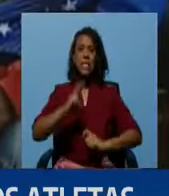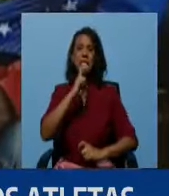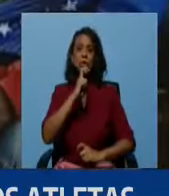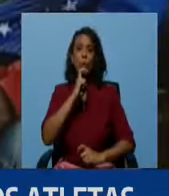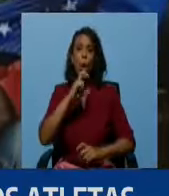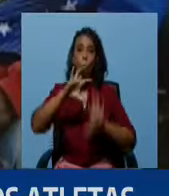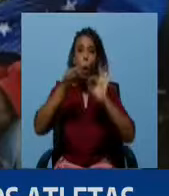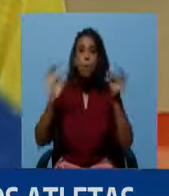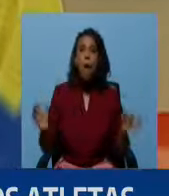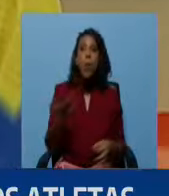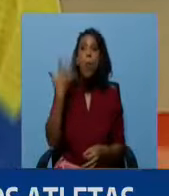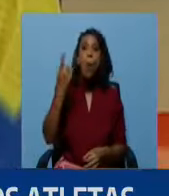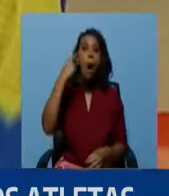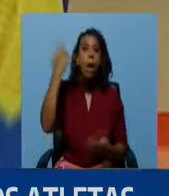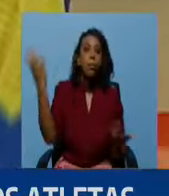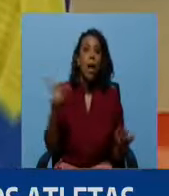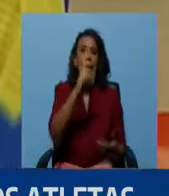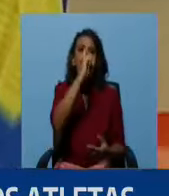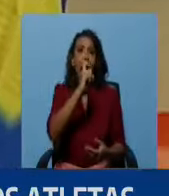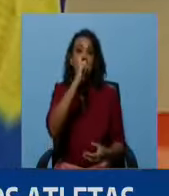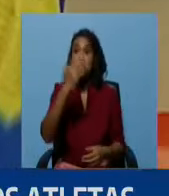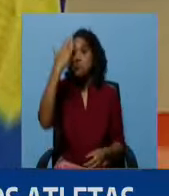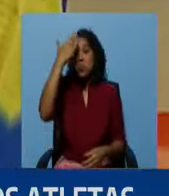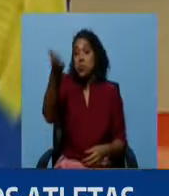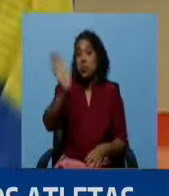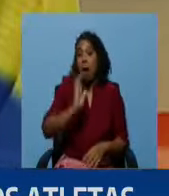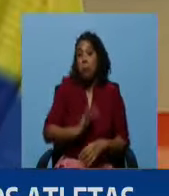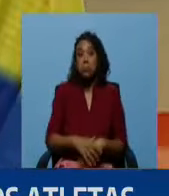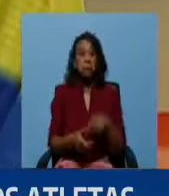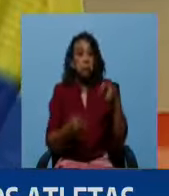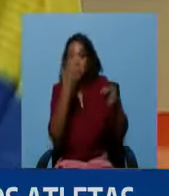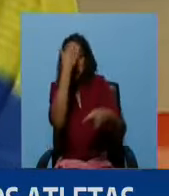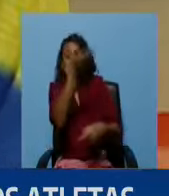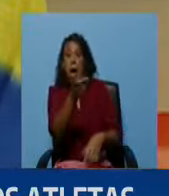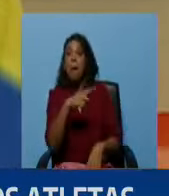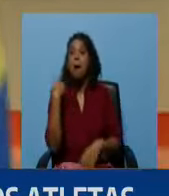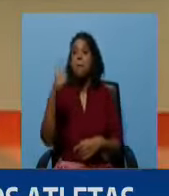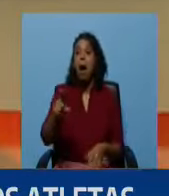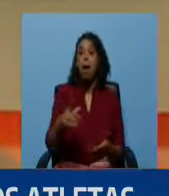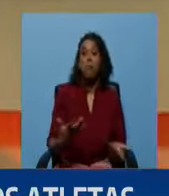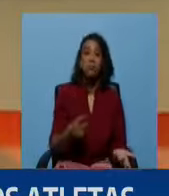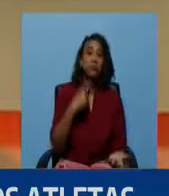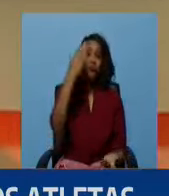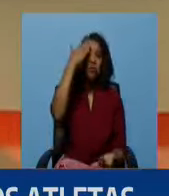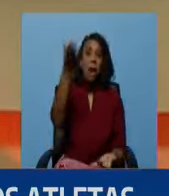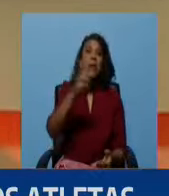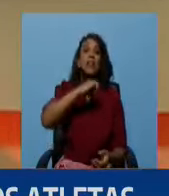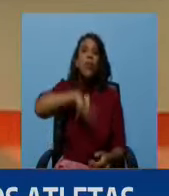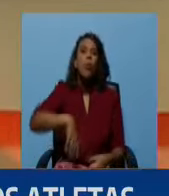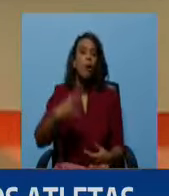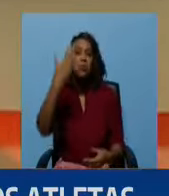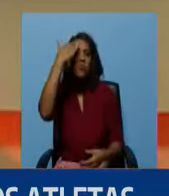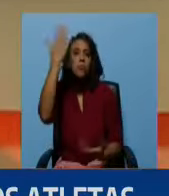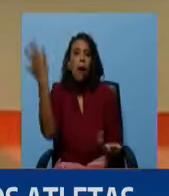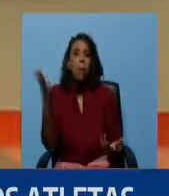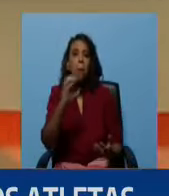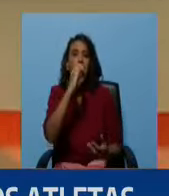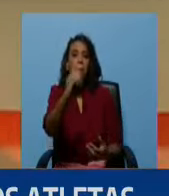en una olimpiada? Ah, no sabe. Está rapado. ¿Cuándo?